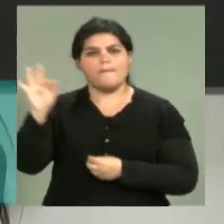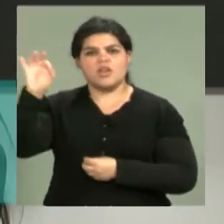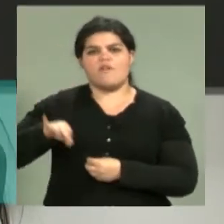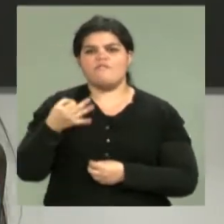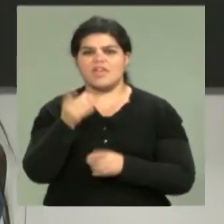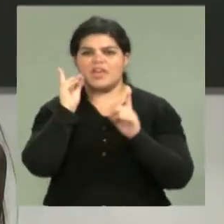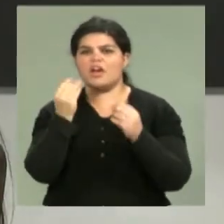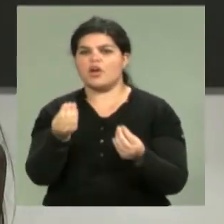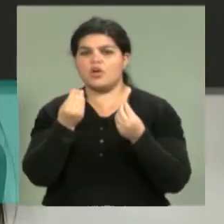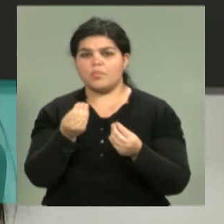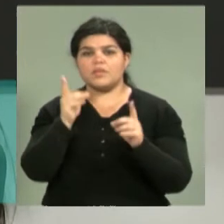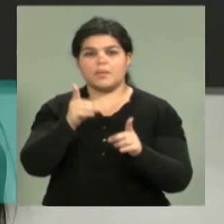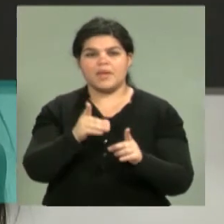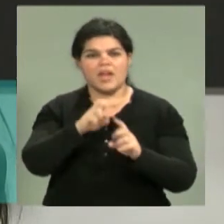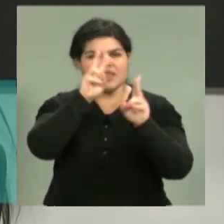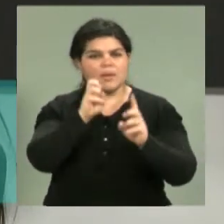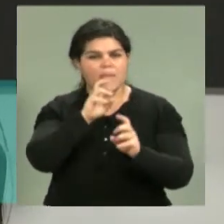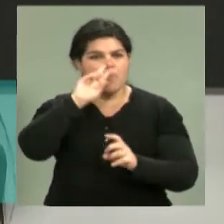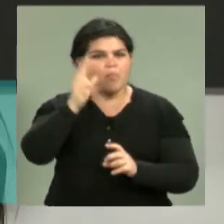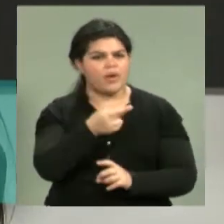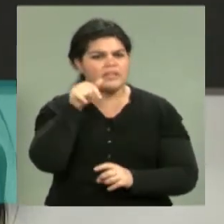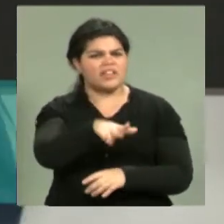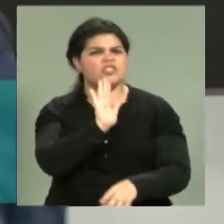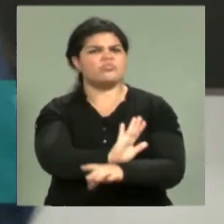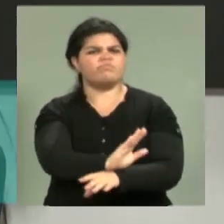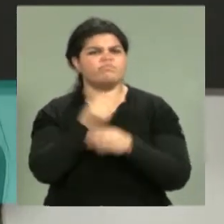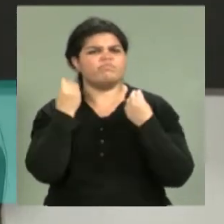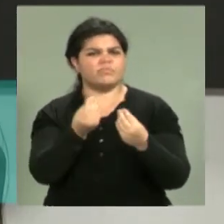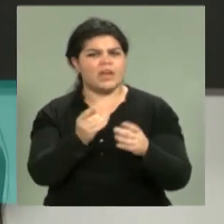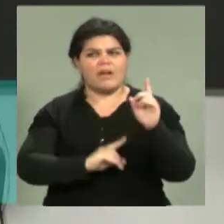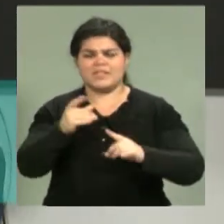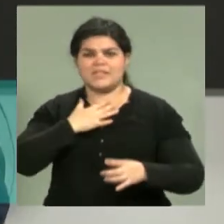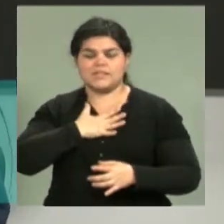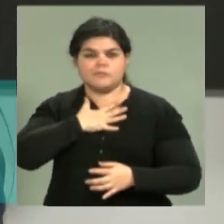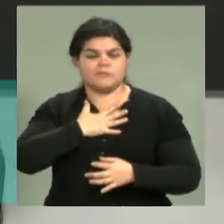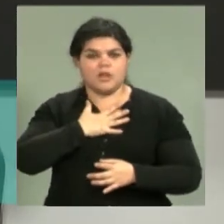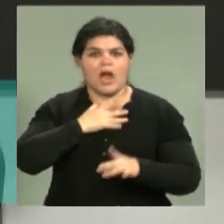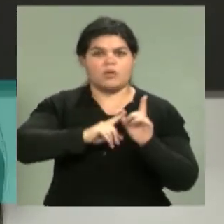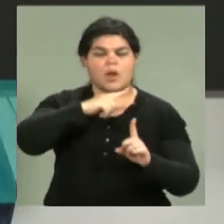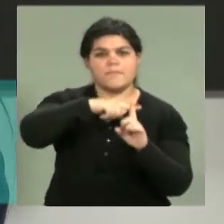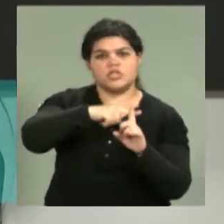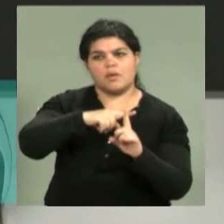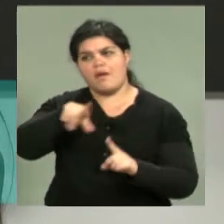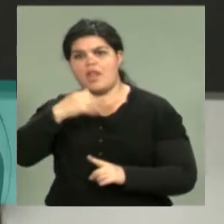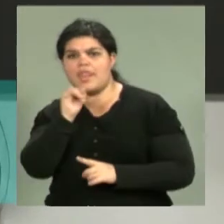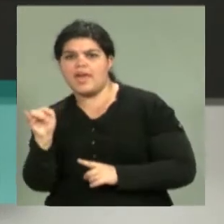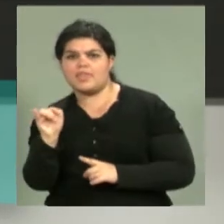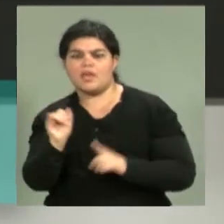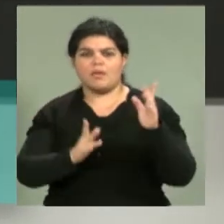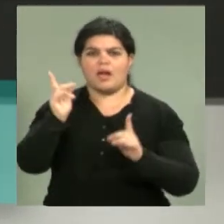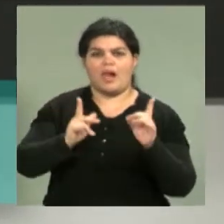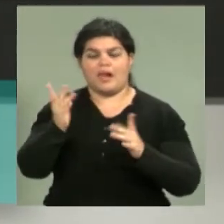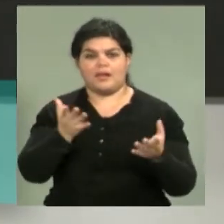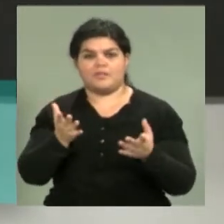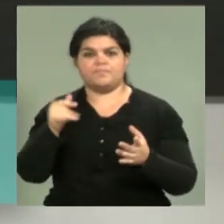meternos en otro concepto que es el de la muerte también, que muchas veces nos genera tantas cosas, positivas como negativas, pero a veces en